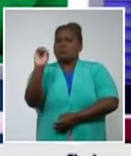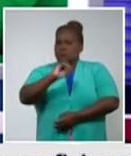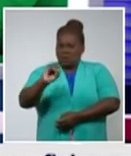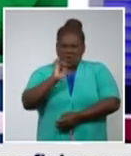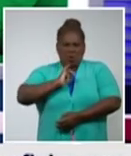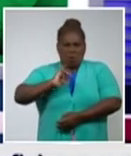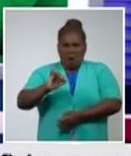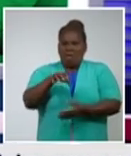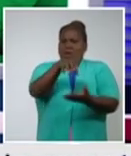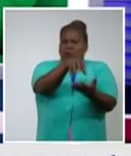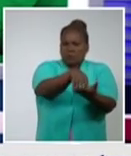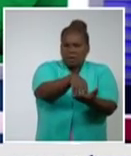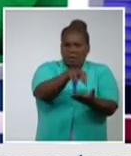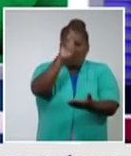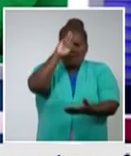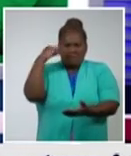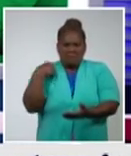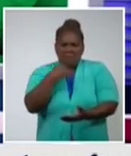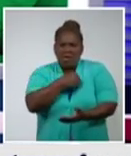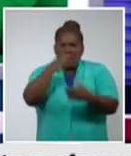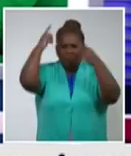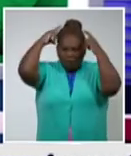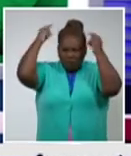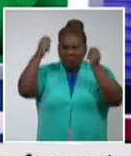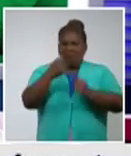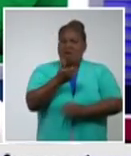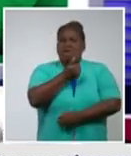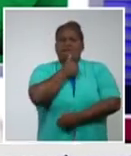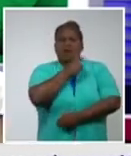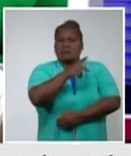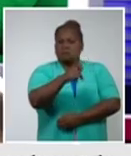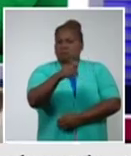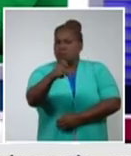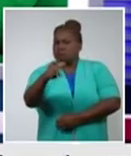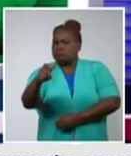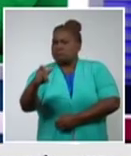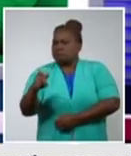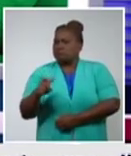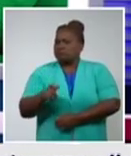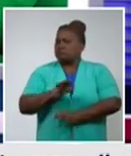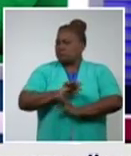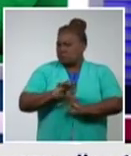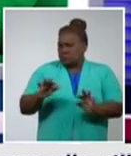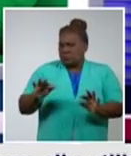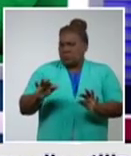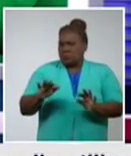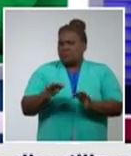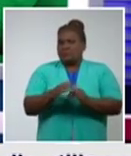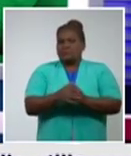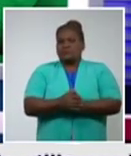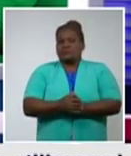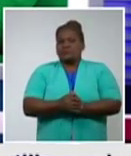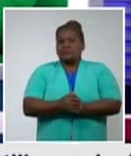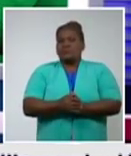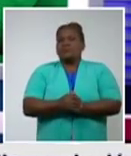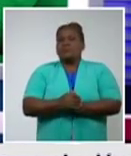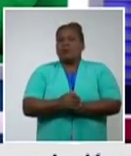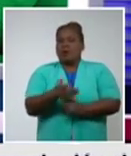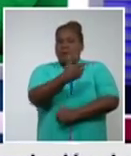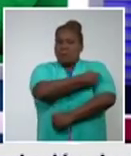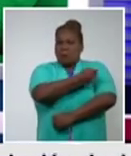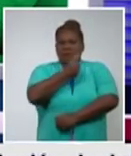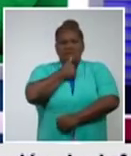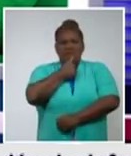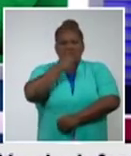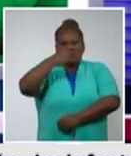también, pues permite al unísono aplicar una medida o aplicar una vacuna, cuando ya